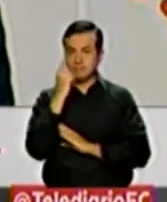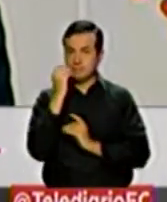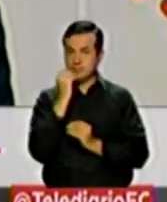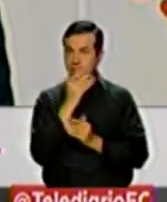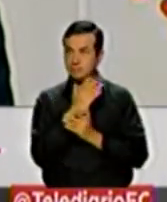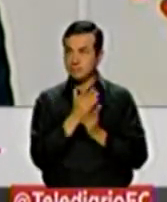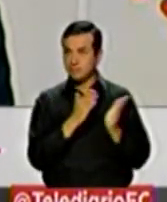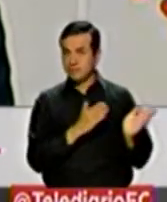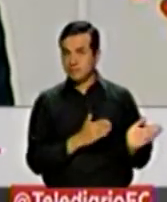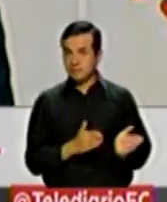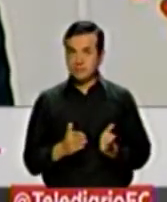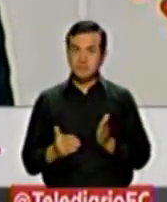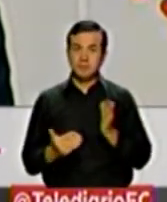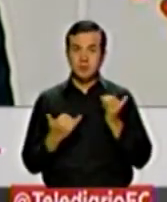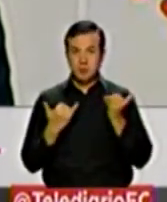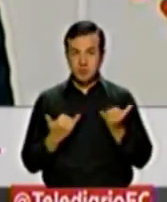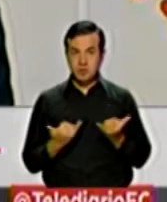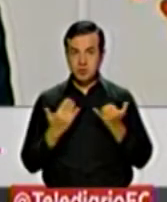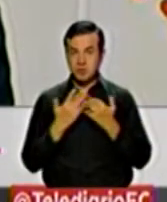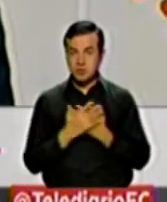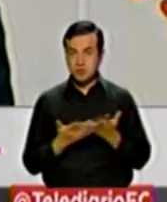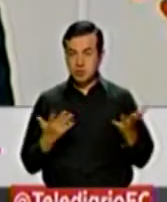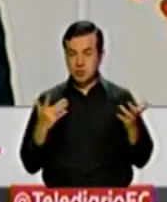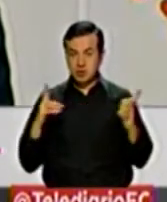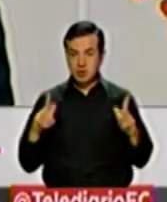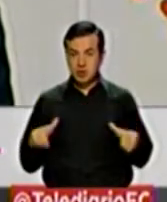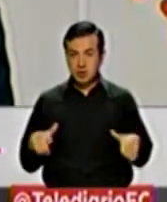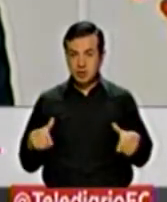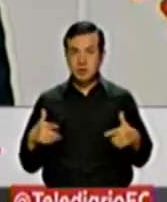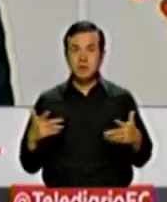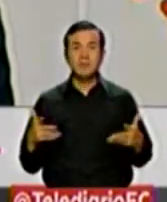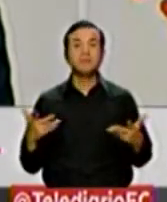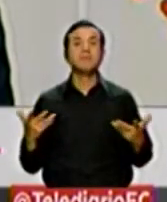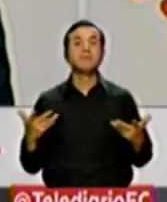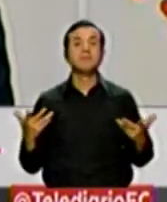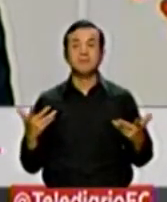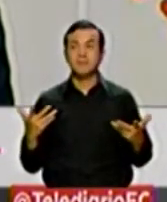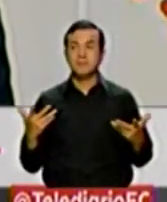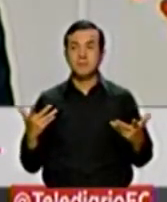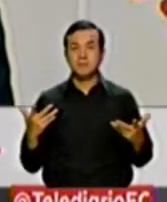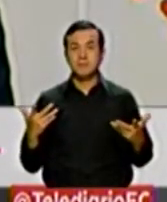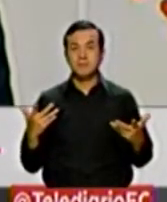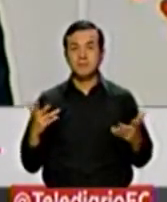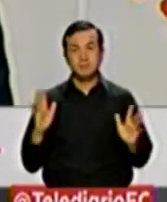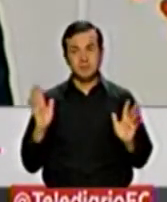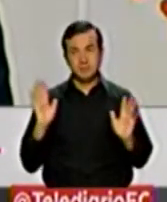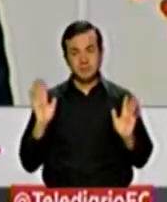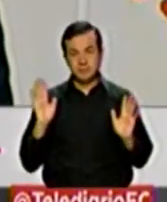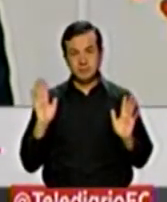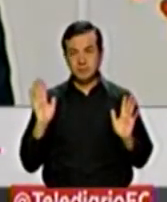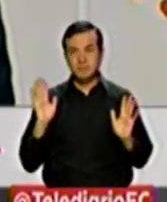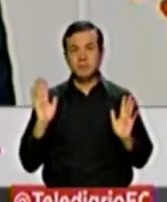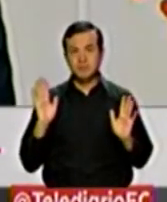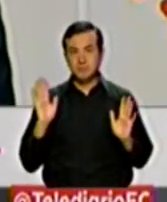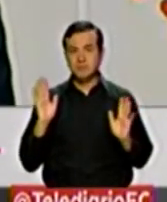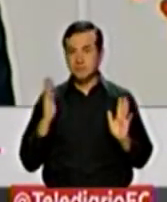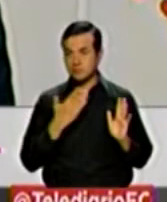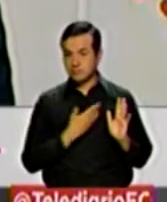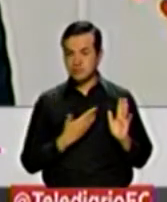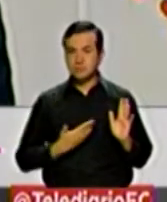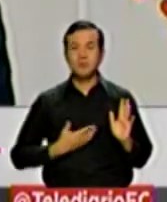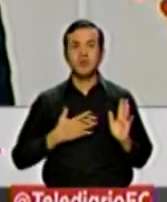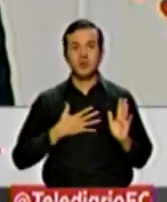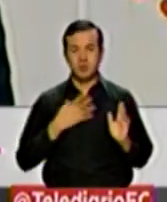mandando en este rato Lenín Moreno es, no estoy en esa posición, estoy para ser presidente de